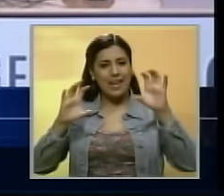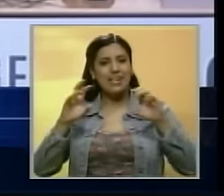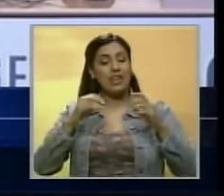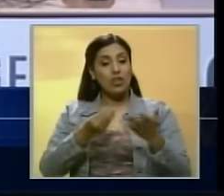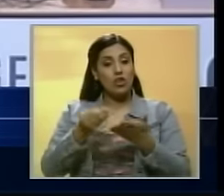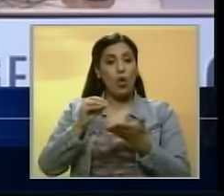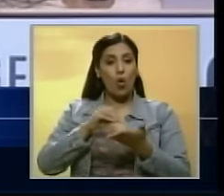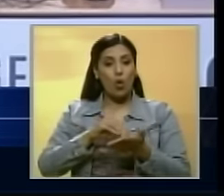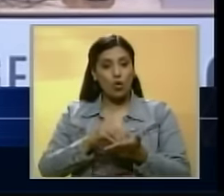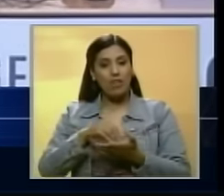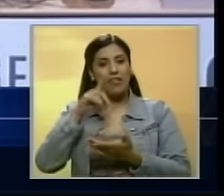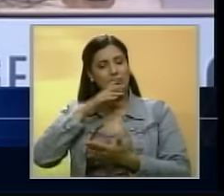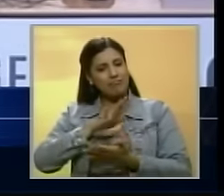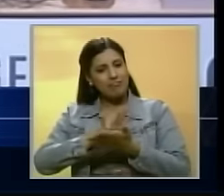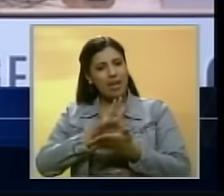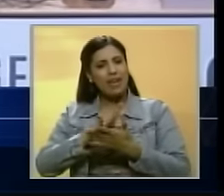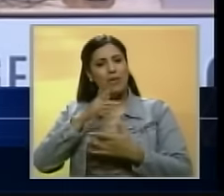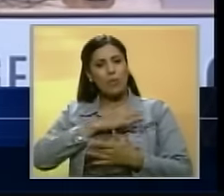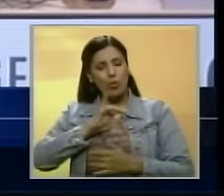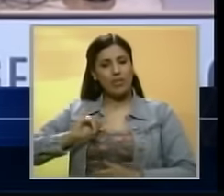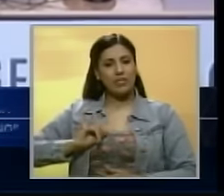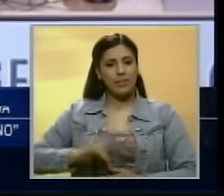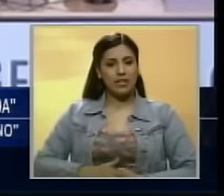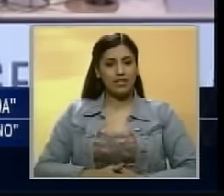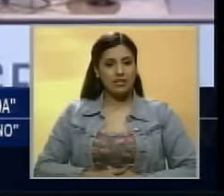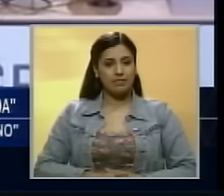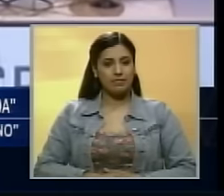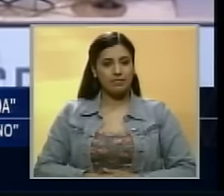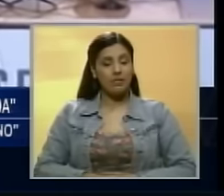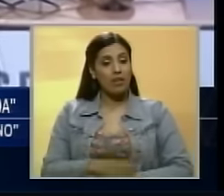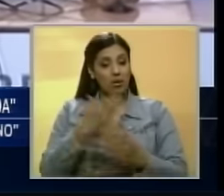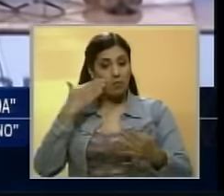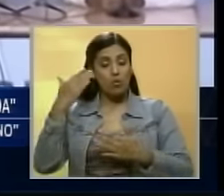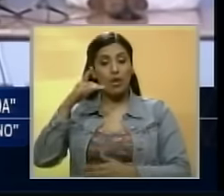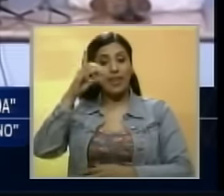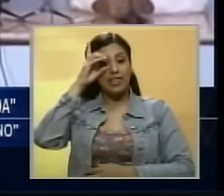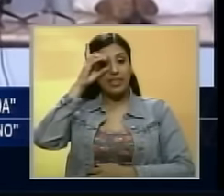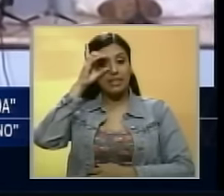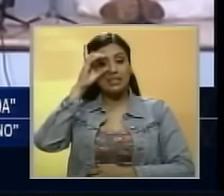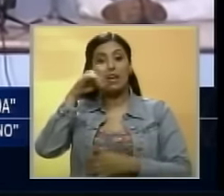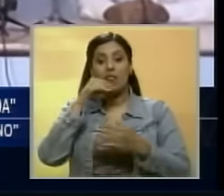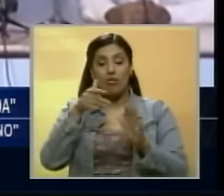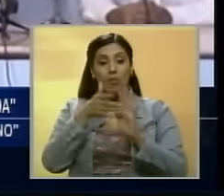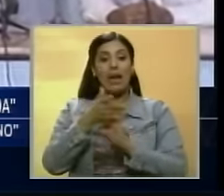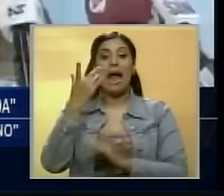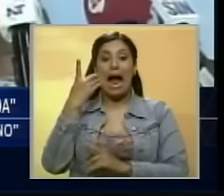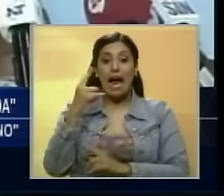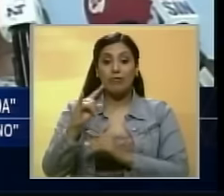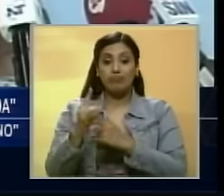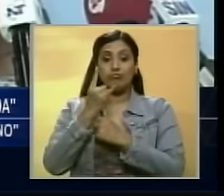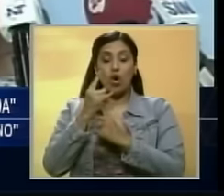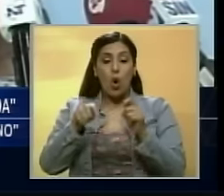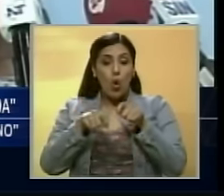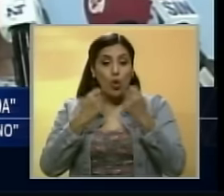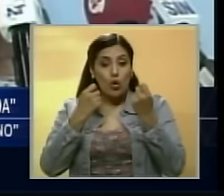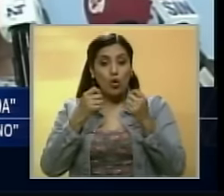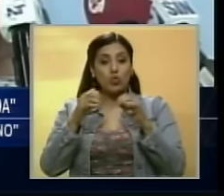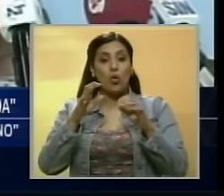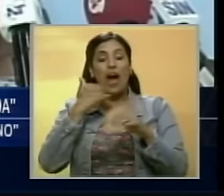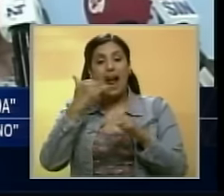ratificado su soberanía y su Independencia Rodríguez también insistió en que de ocurrir una ruptura en el orden